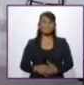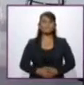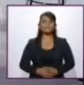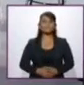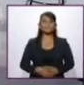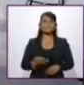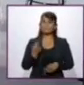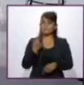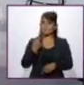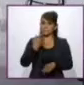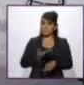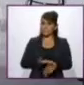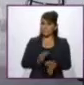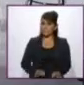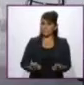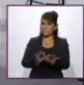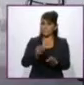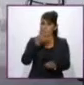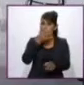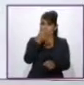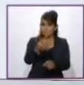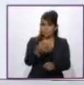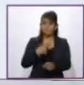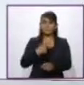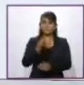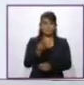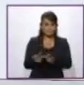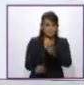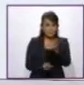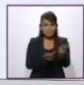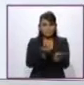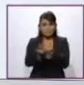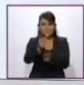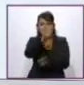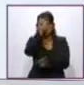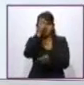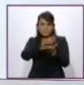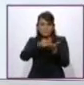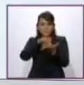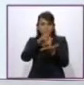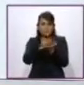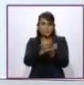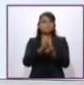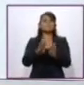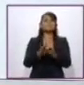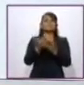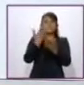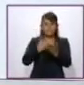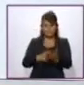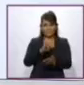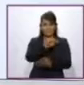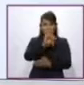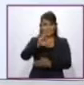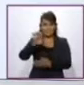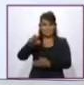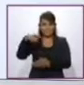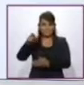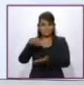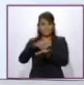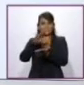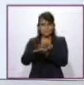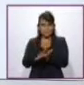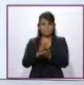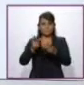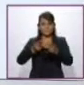que destacar, insistimos, que estas preguntas se hicieron a través de la plataforma digital que puso a disposición el Instituto Electoral